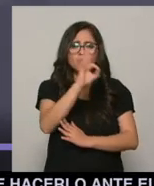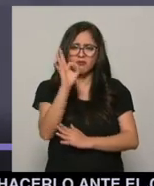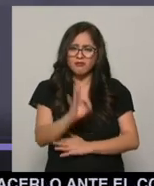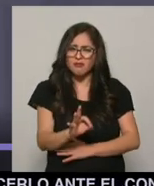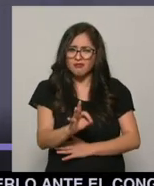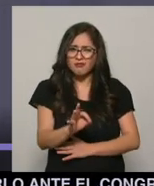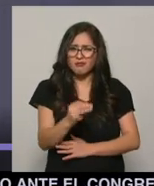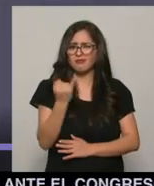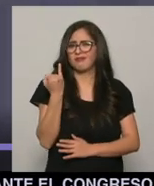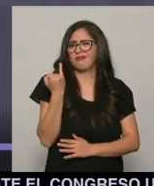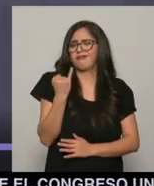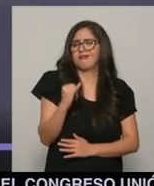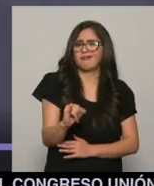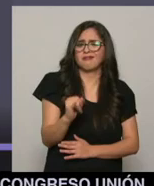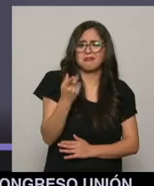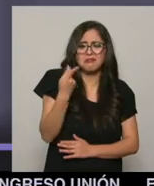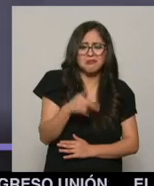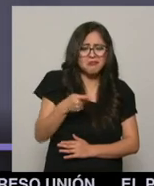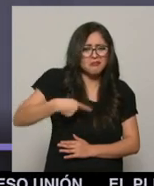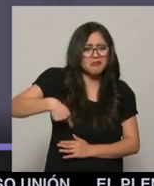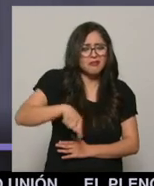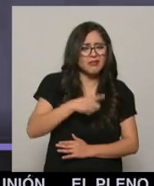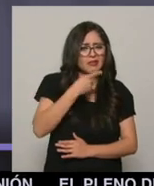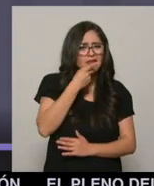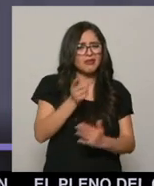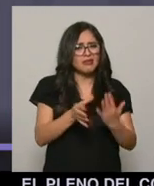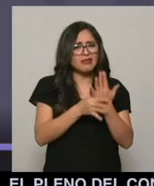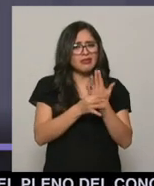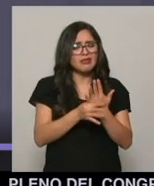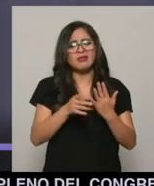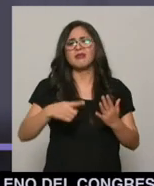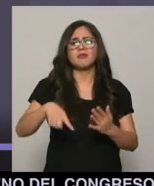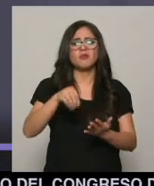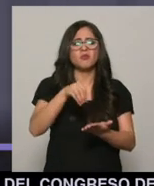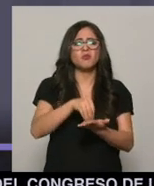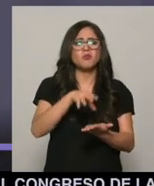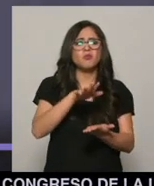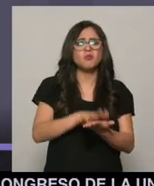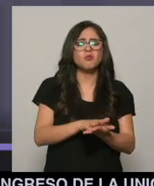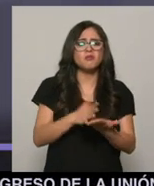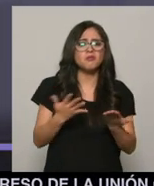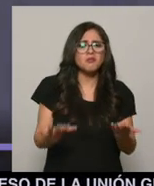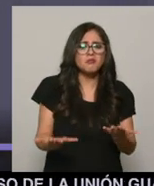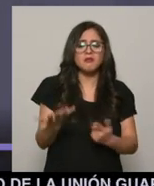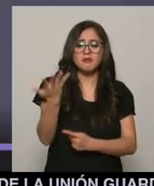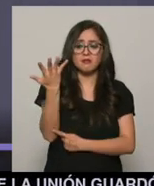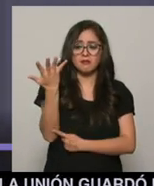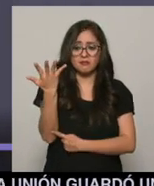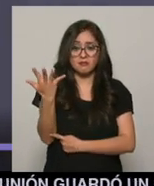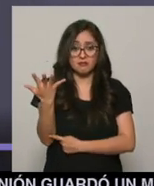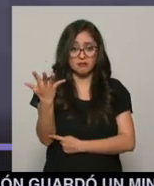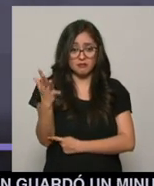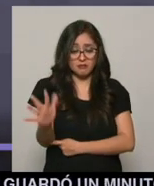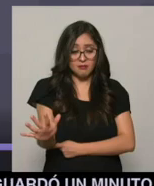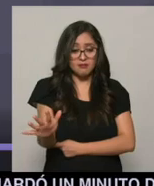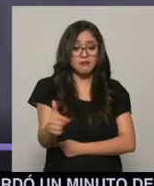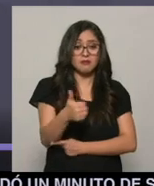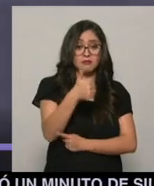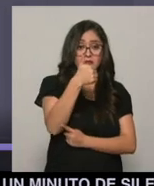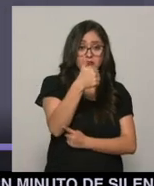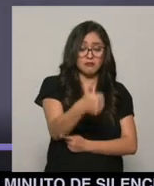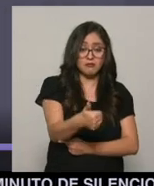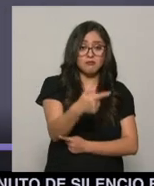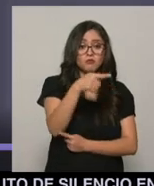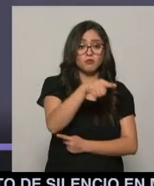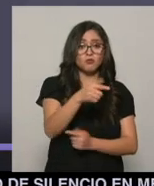realidad es que esto es, como diría la iniciativa verificado, 6 de cada 10 datos que presenta en cada una de